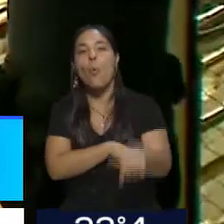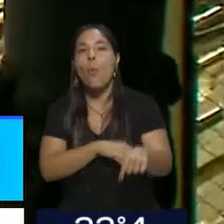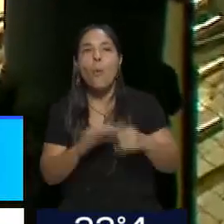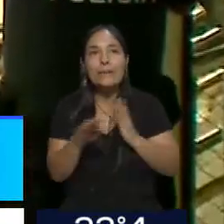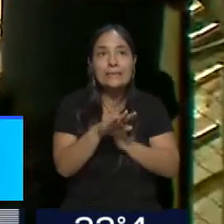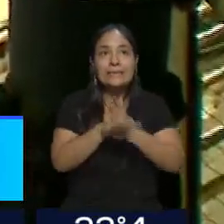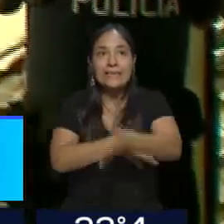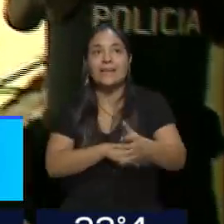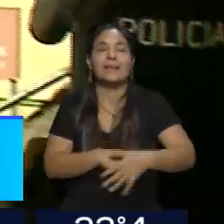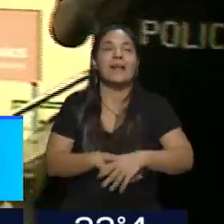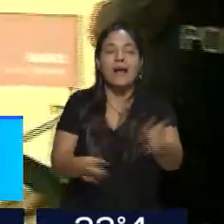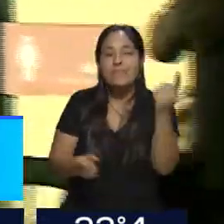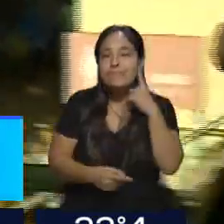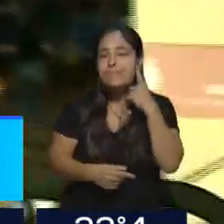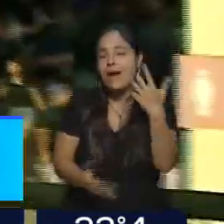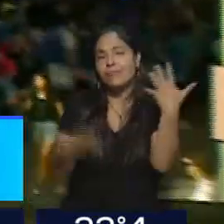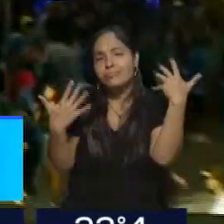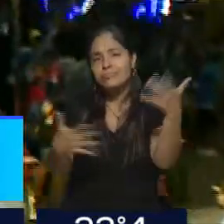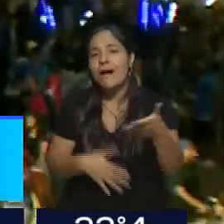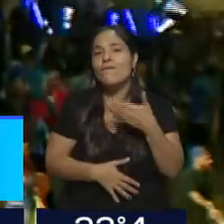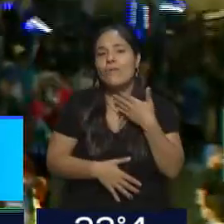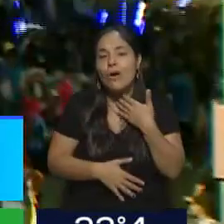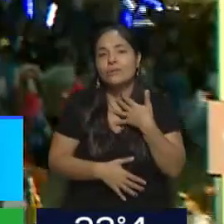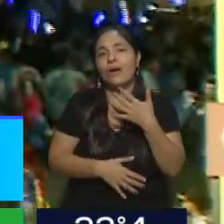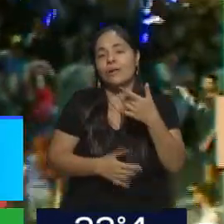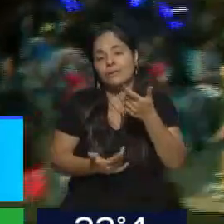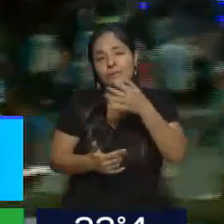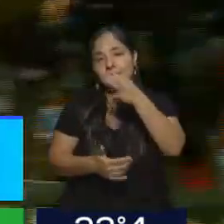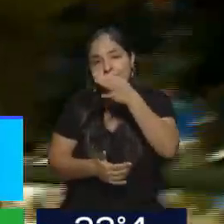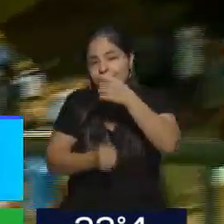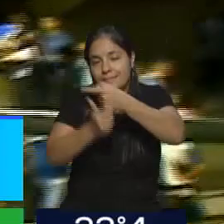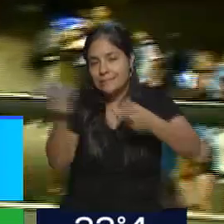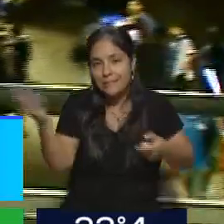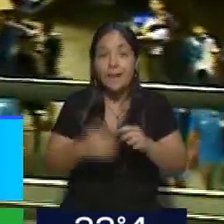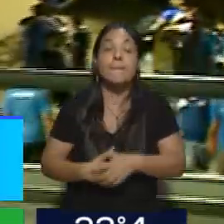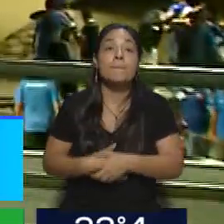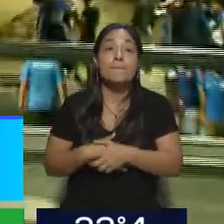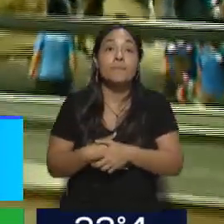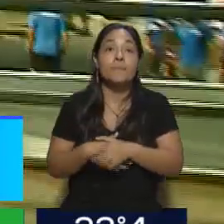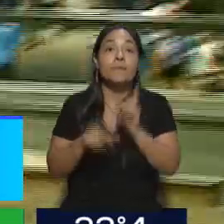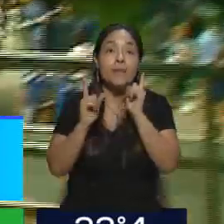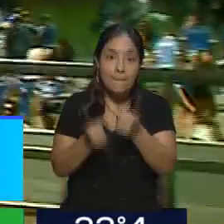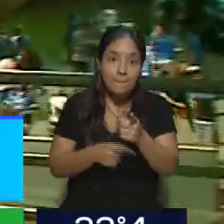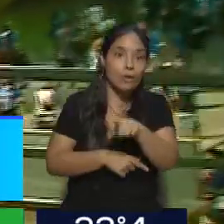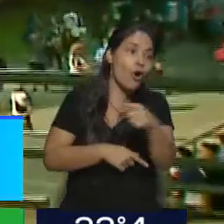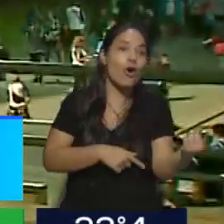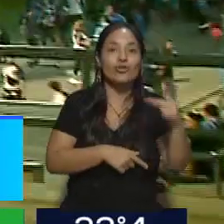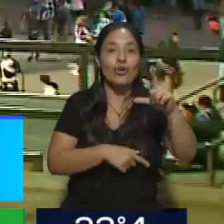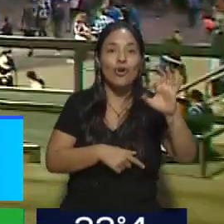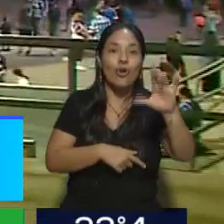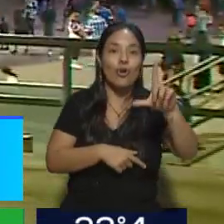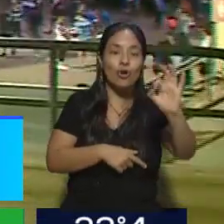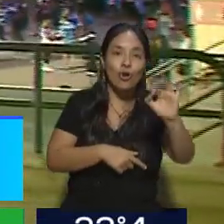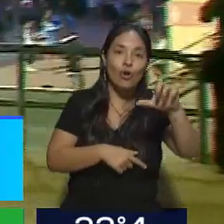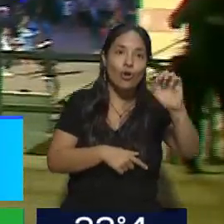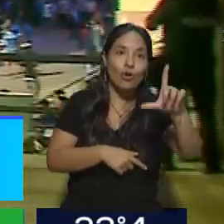Se escuchan los silbidos también de fondo, porque claro, están entrando también los jugadores del Colo-Colo. En esta parte del